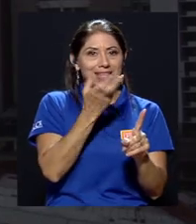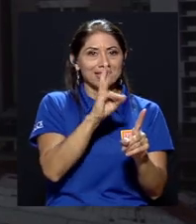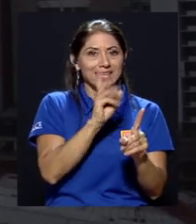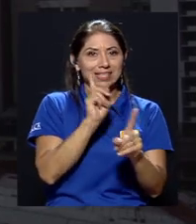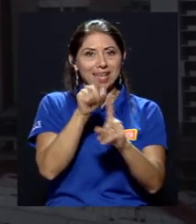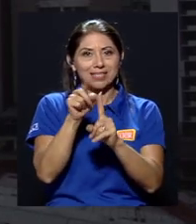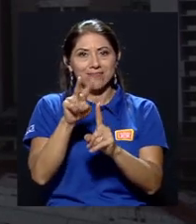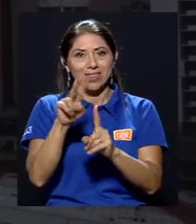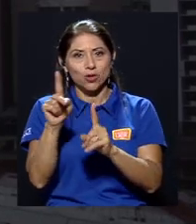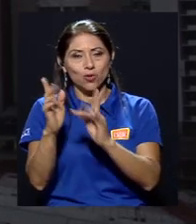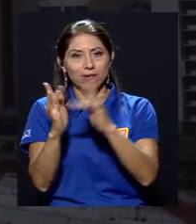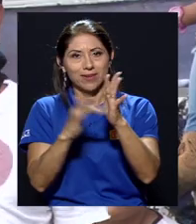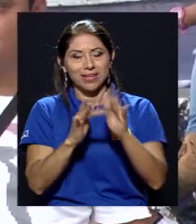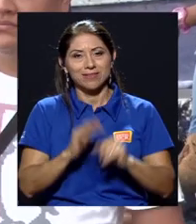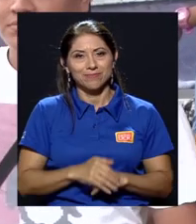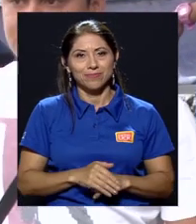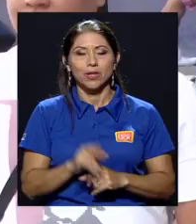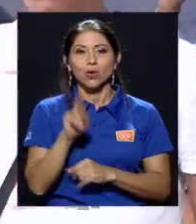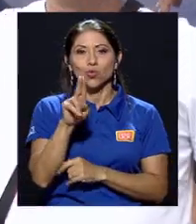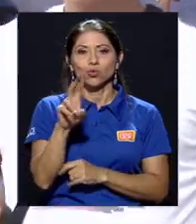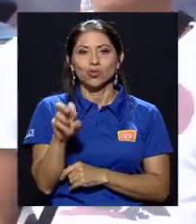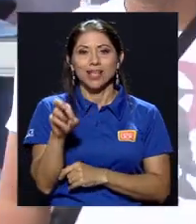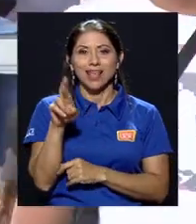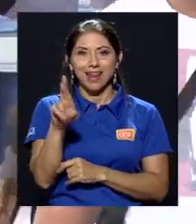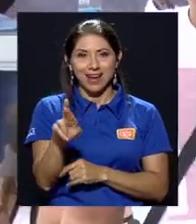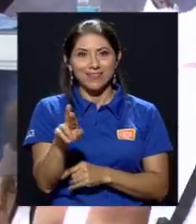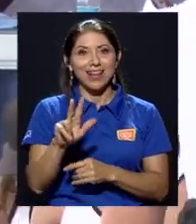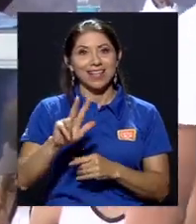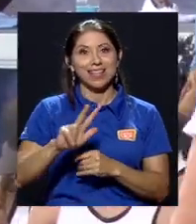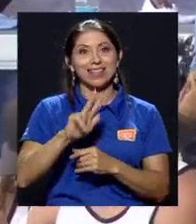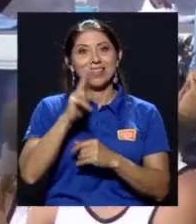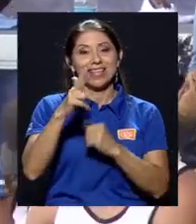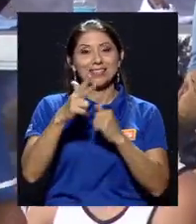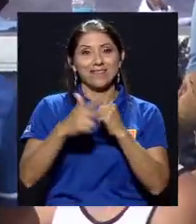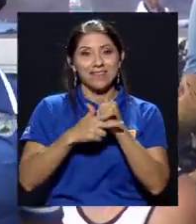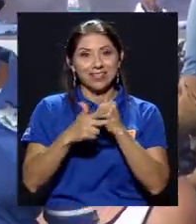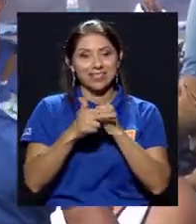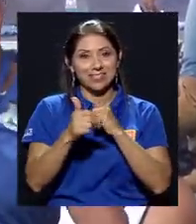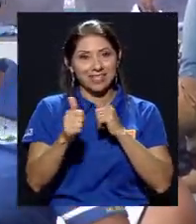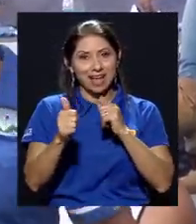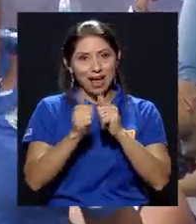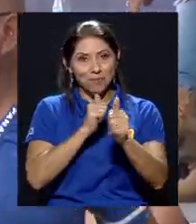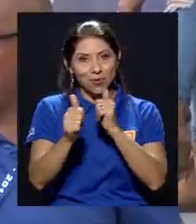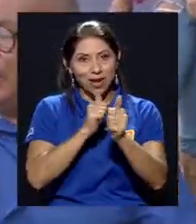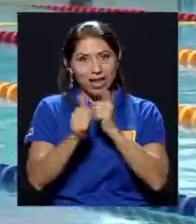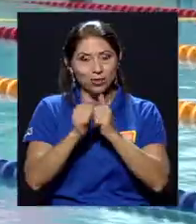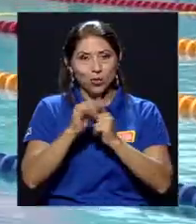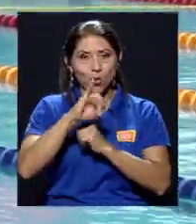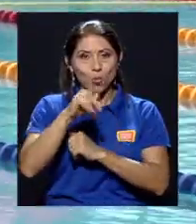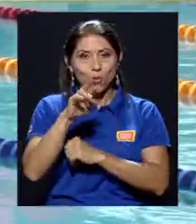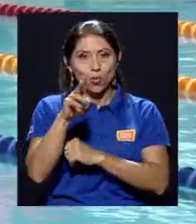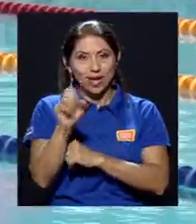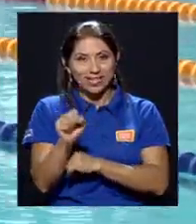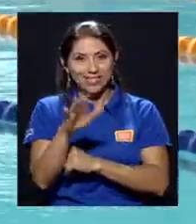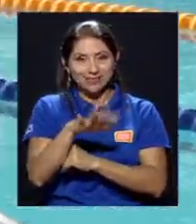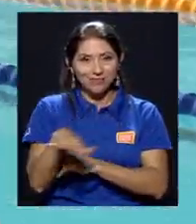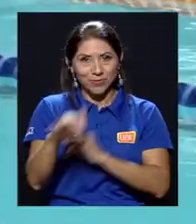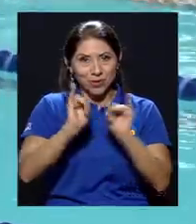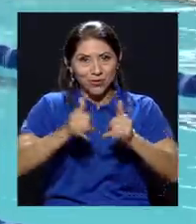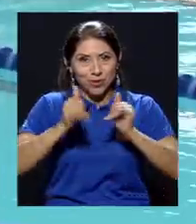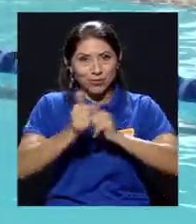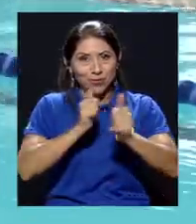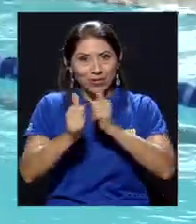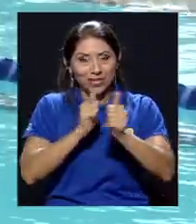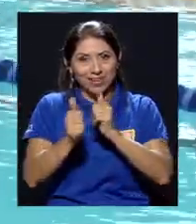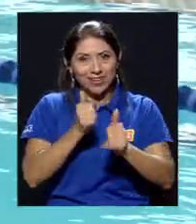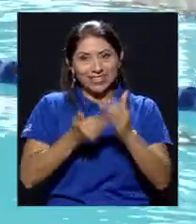de abril. La UCR alcanza el tetracampeonato de los judoka tras haber quedado de primera en las ediciones del 2008 en Costa Rica,